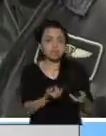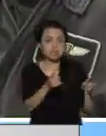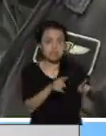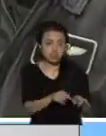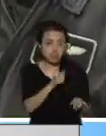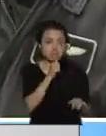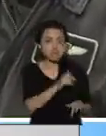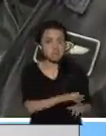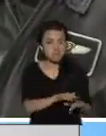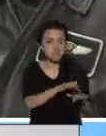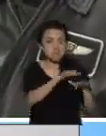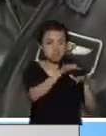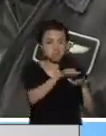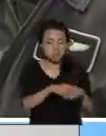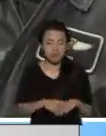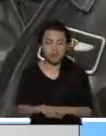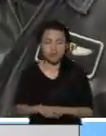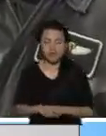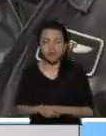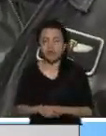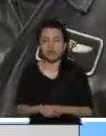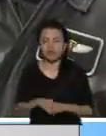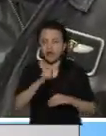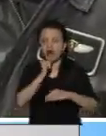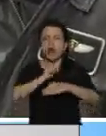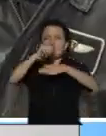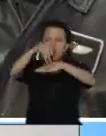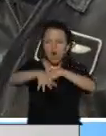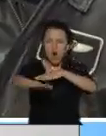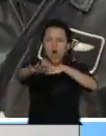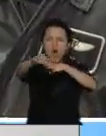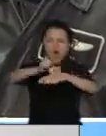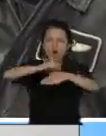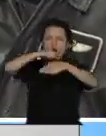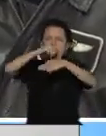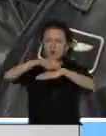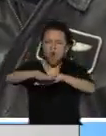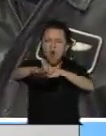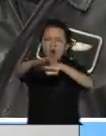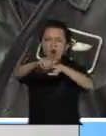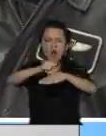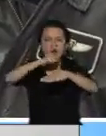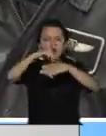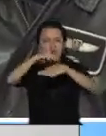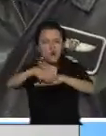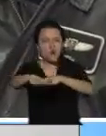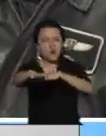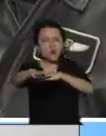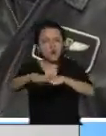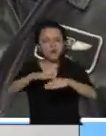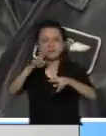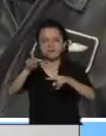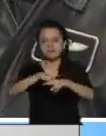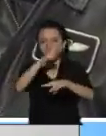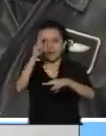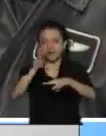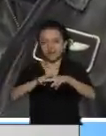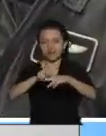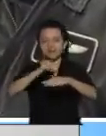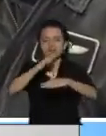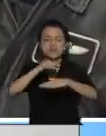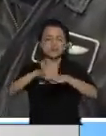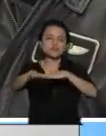precipitaciones de ligera a moderada intensidad. El oleaje se encuentra dentro de lo normal, no hemos tenido reportes de ráfagas de viento que puedan afectar algún tipo